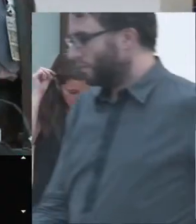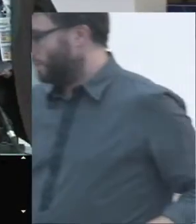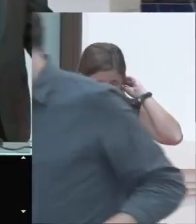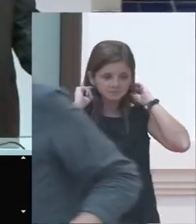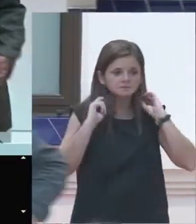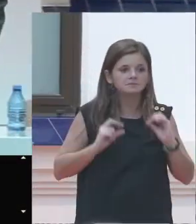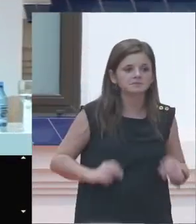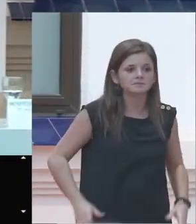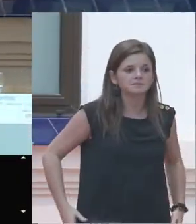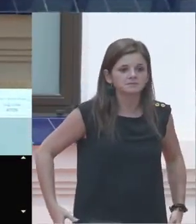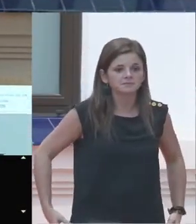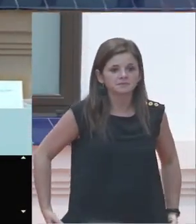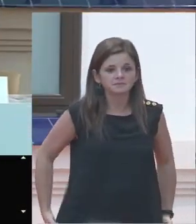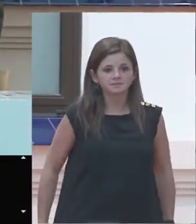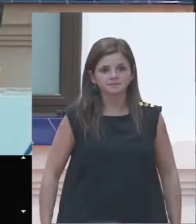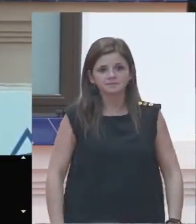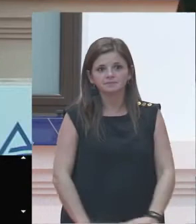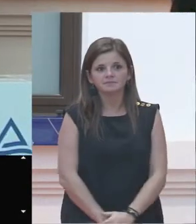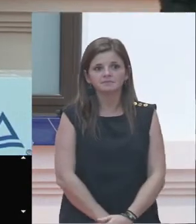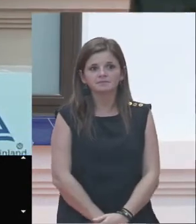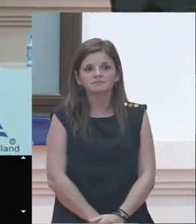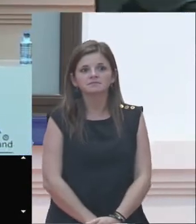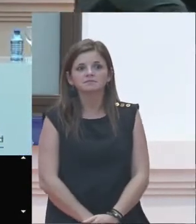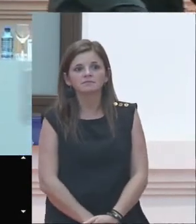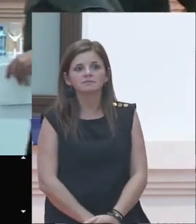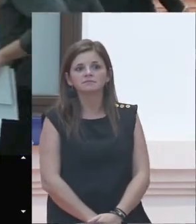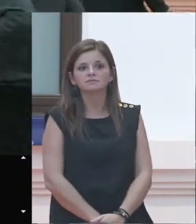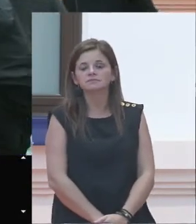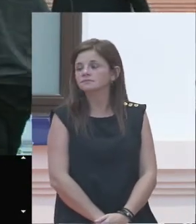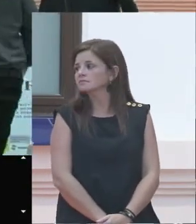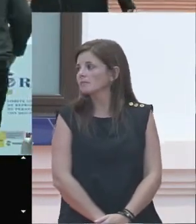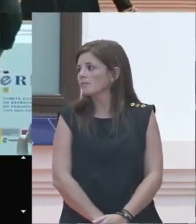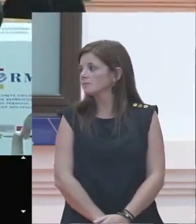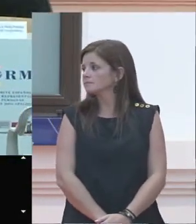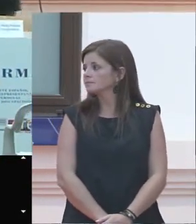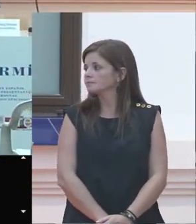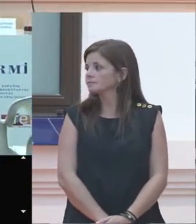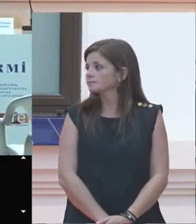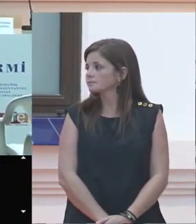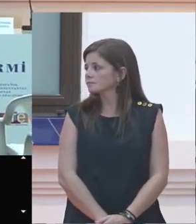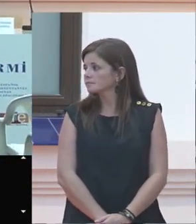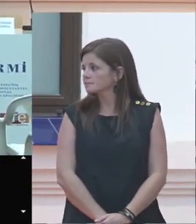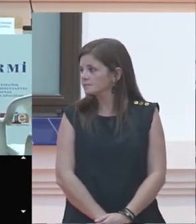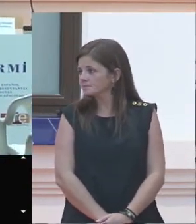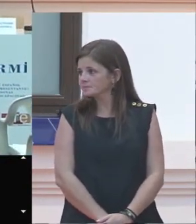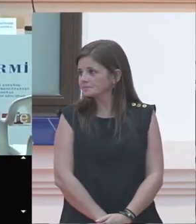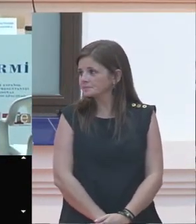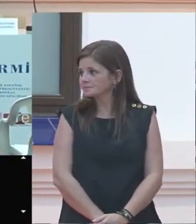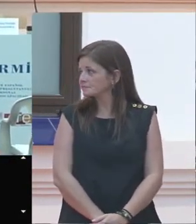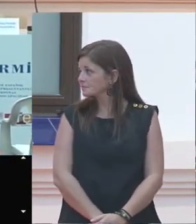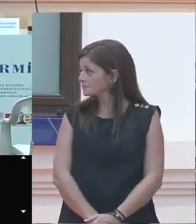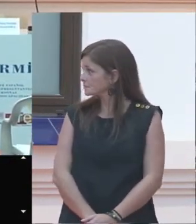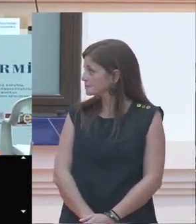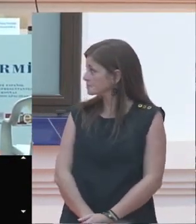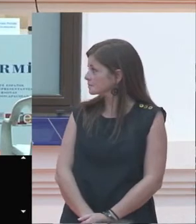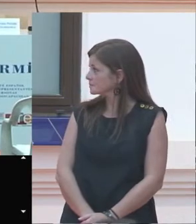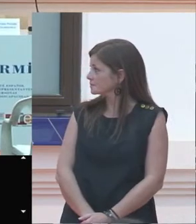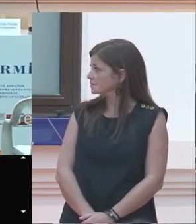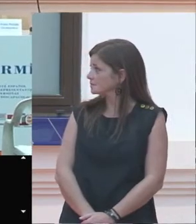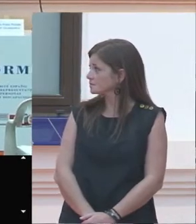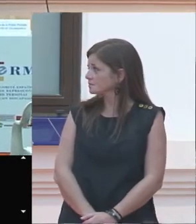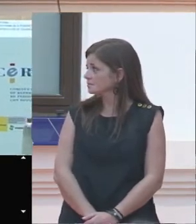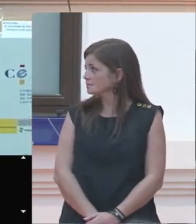Muchas gracias, Josema. Pues ahora le damos paso a Fernando, que nos va a explicar un poco su trabajo en la universidad.